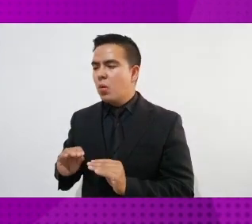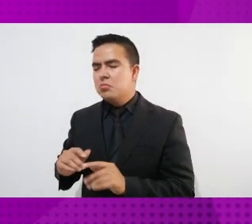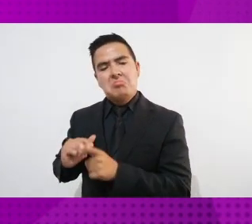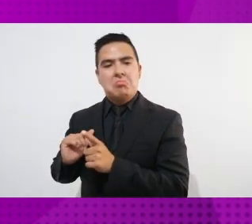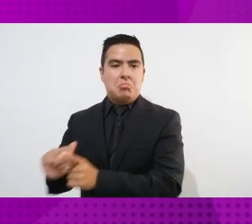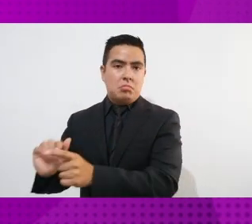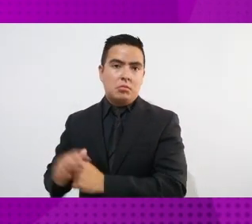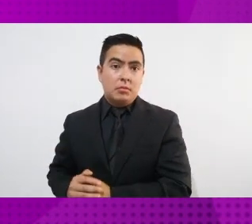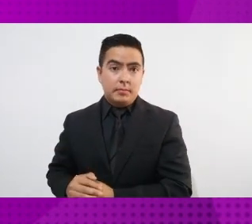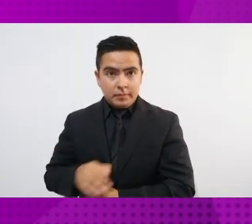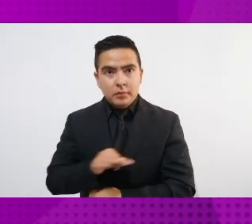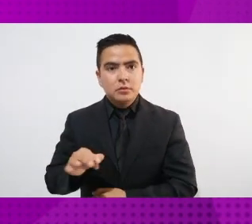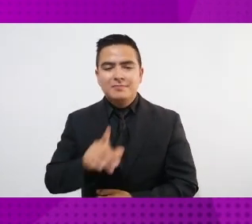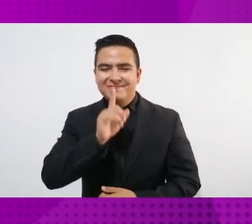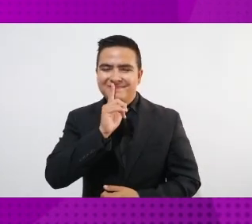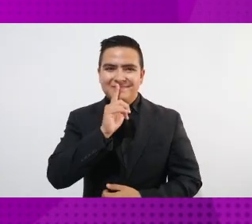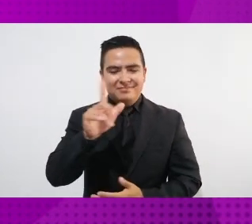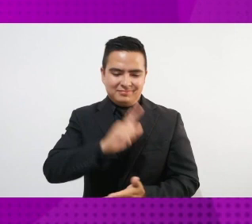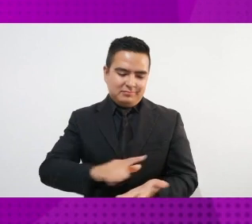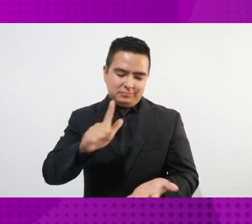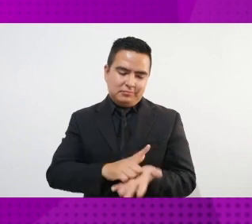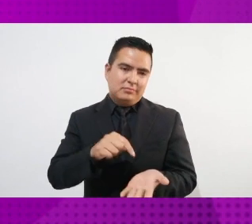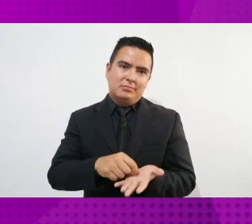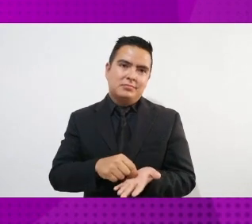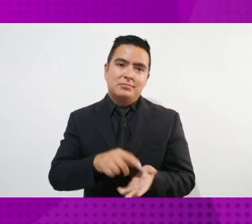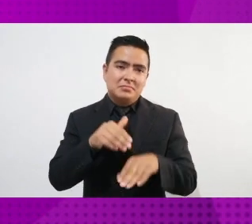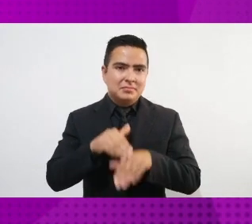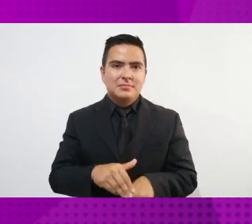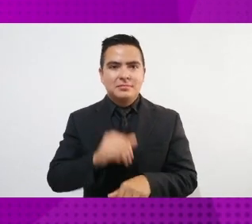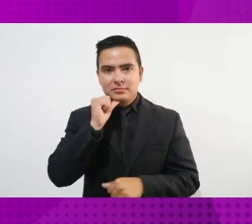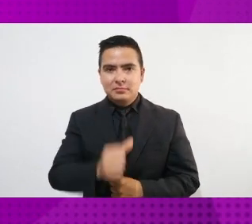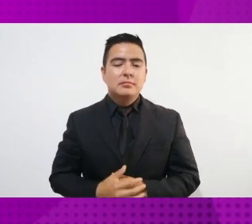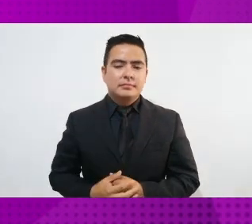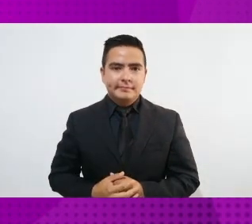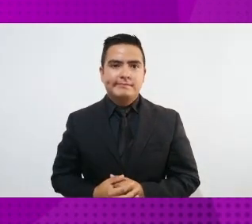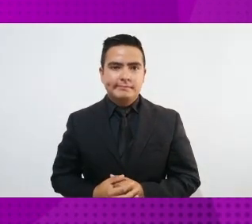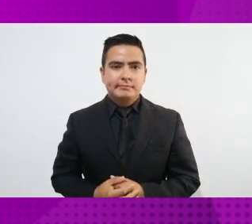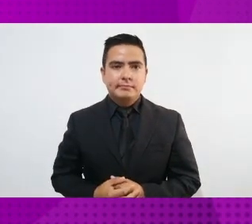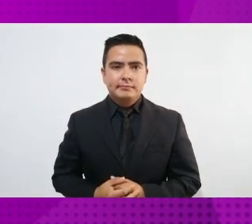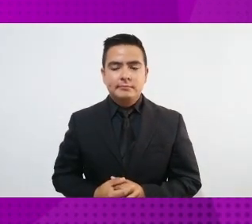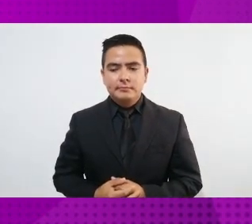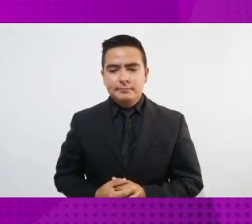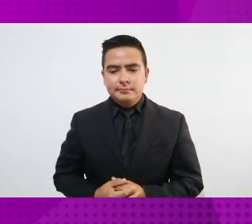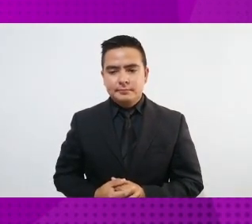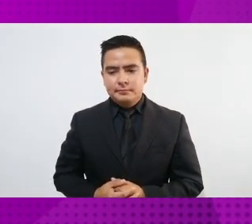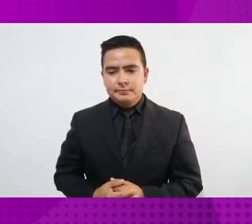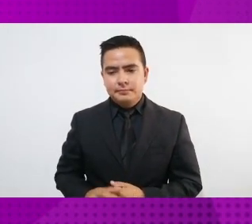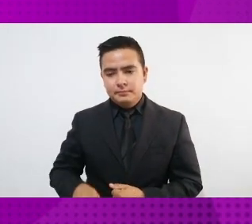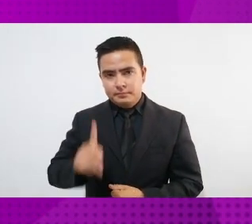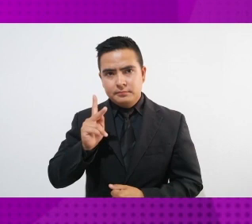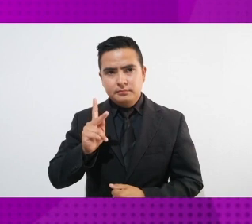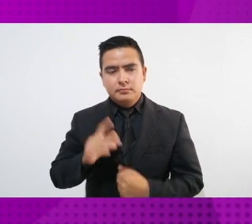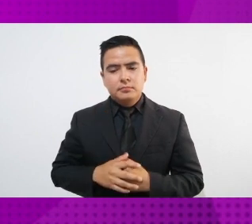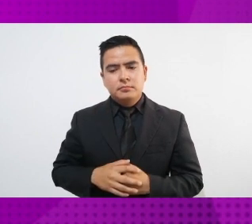avale esa prórroga, que como hemos dicho no existe, ¿no? No existe esa posibilidad desde el punto de vista